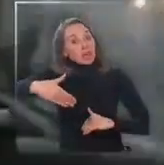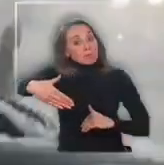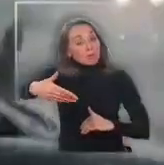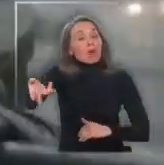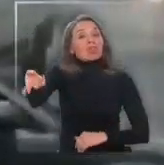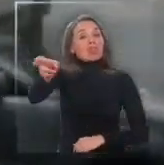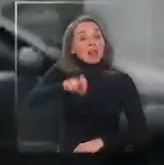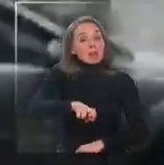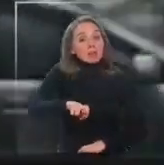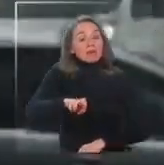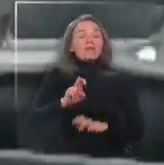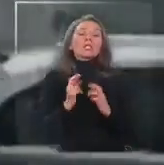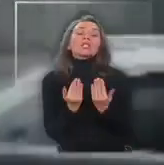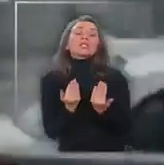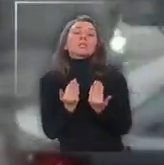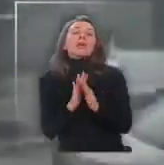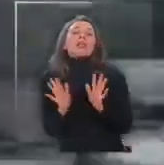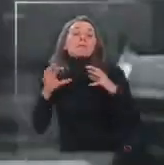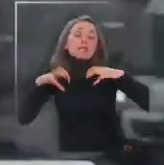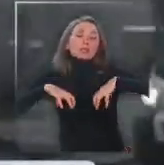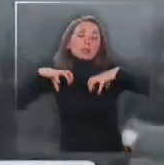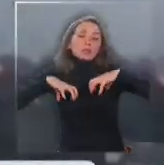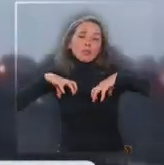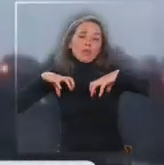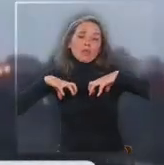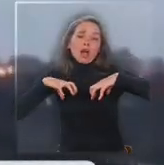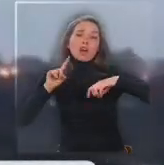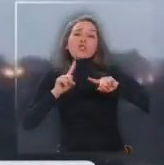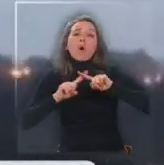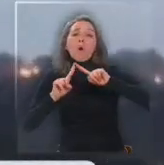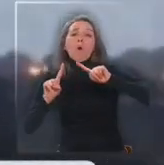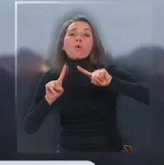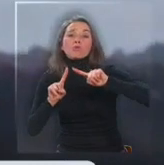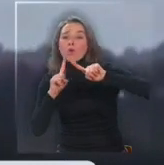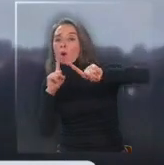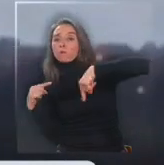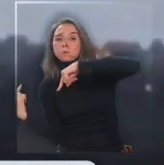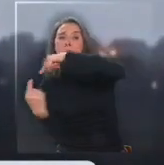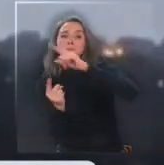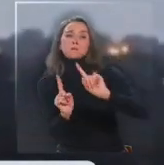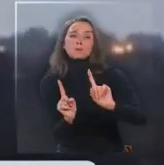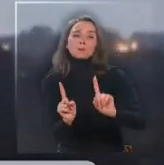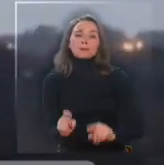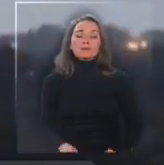la esperanza es que sea solo lluvia y no otra cosa.